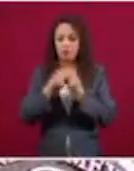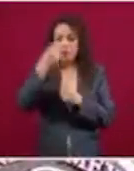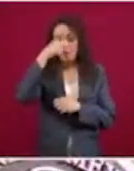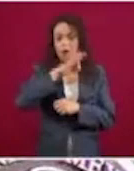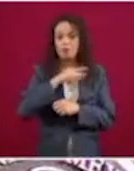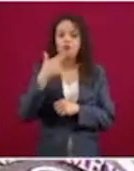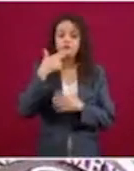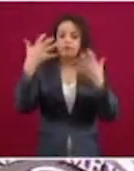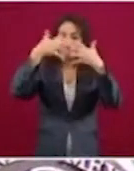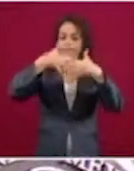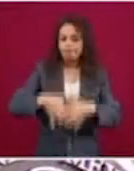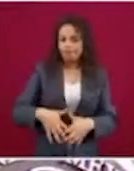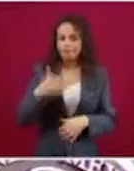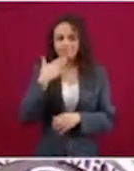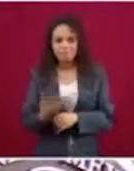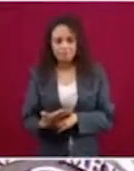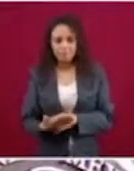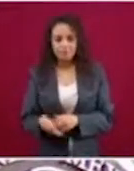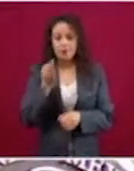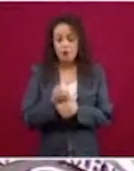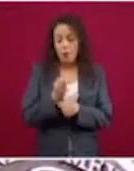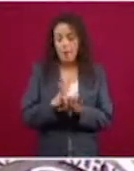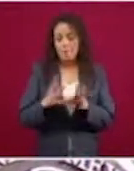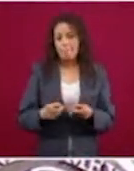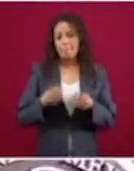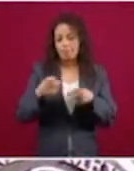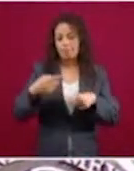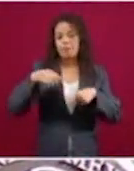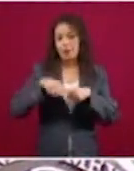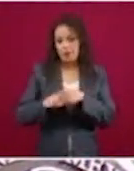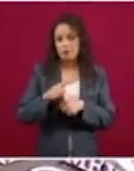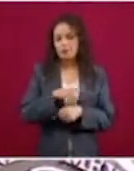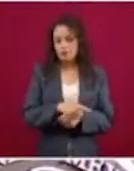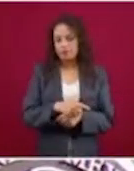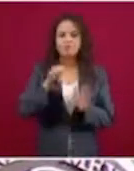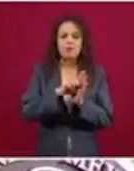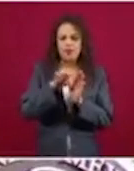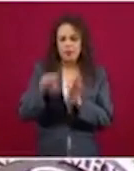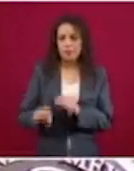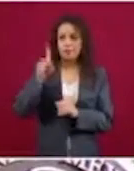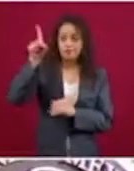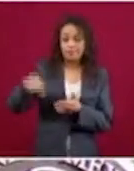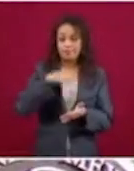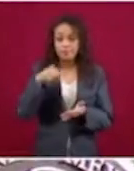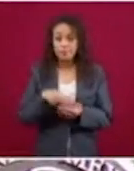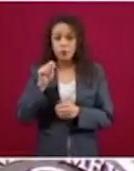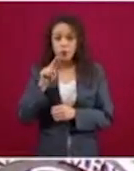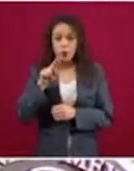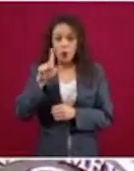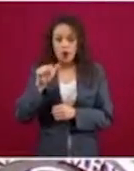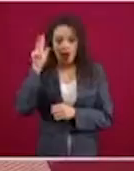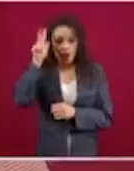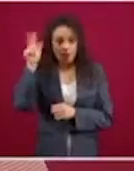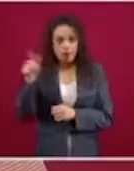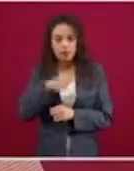también ya se le empezaron a dar recursos. Aquí pongo, por ejemplo, un ejemplo. Para la refinería de Tula, sus